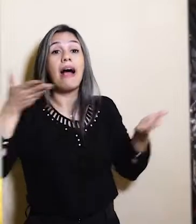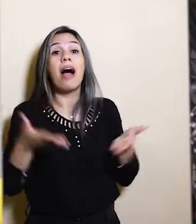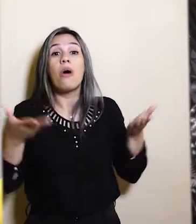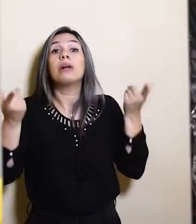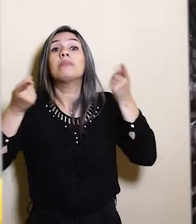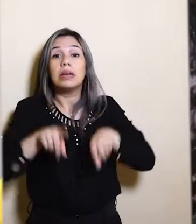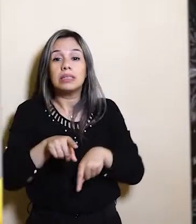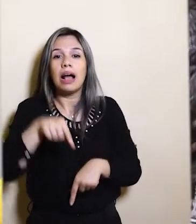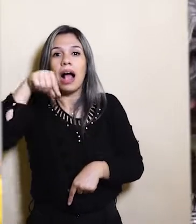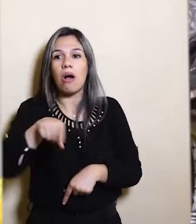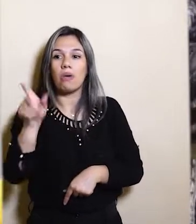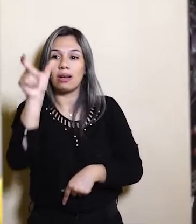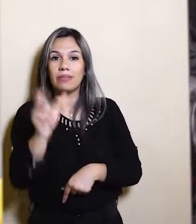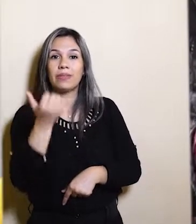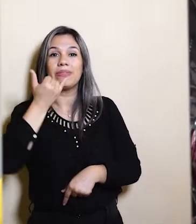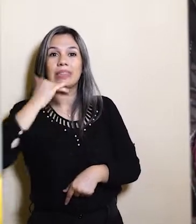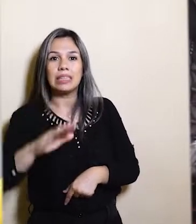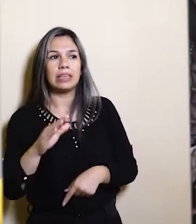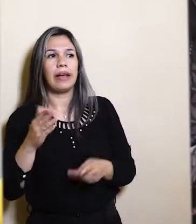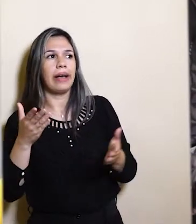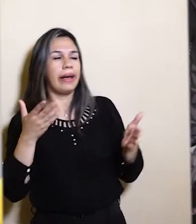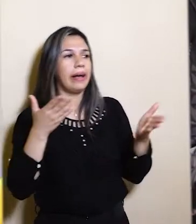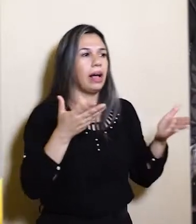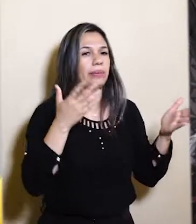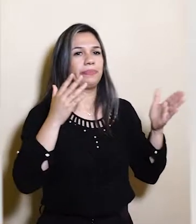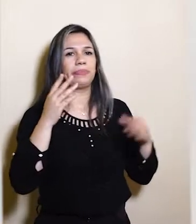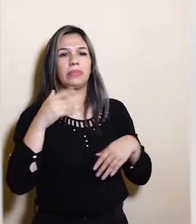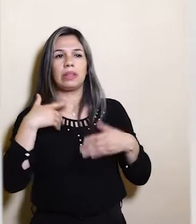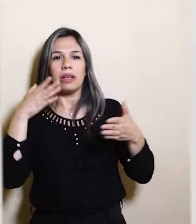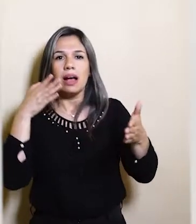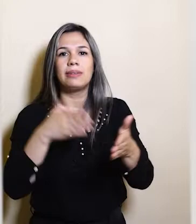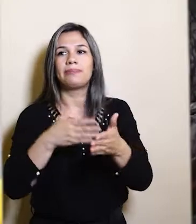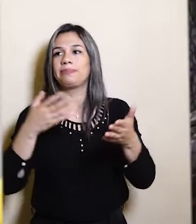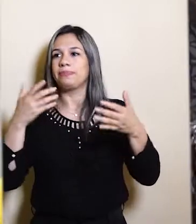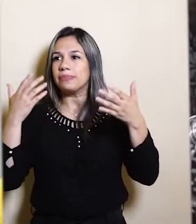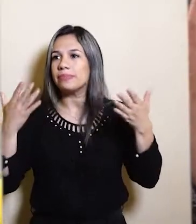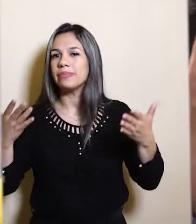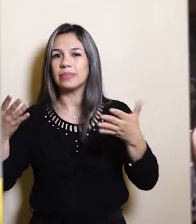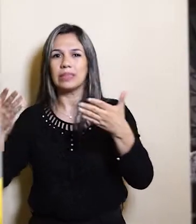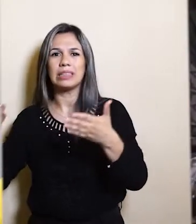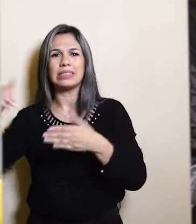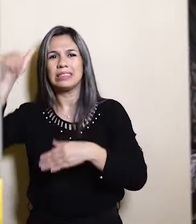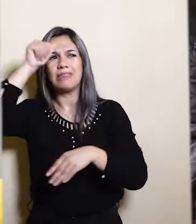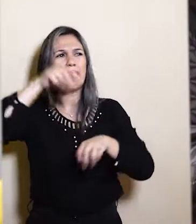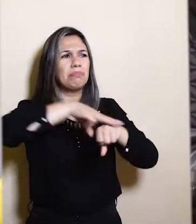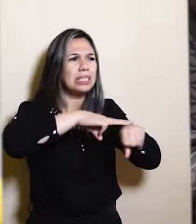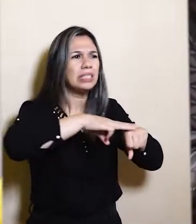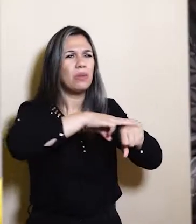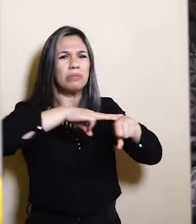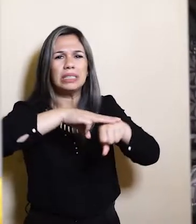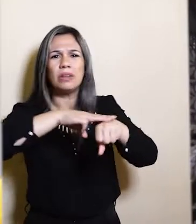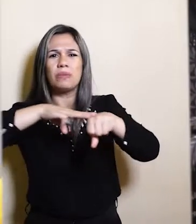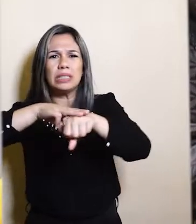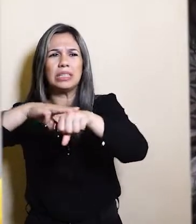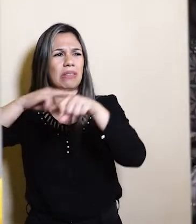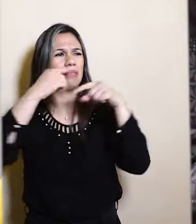que las niñas están sometidas a este laberinto de obstáculos que te mencionaba, en donde se involucran diferentes ministerios, diferentes